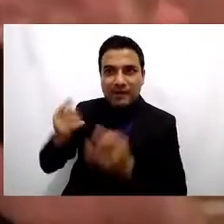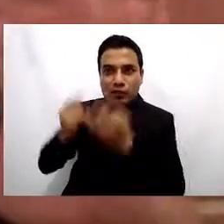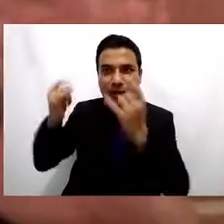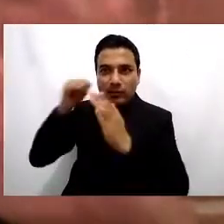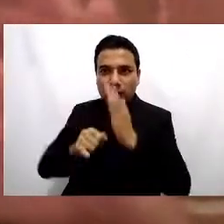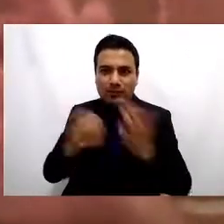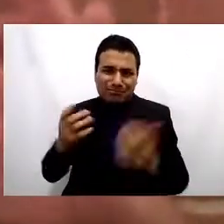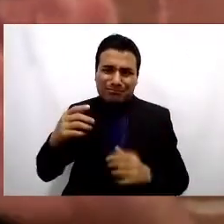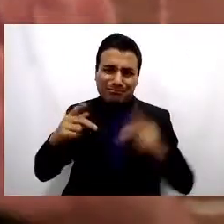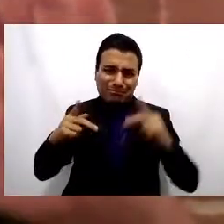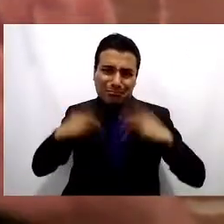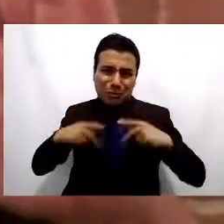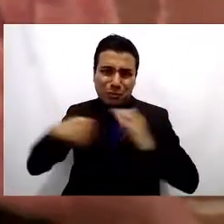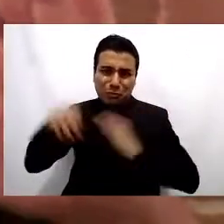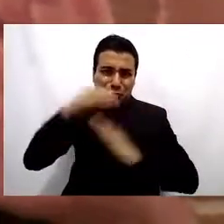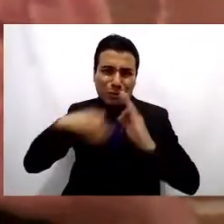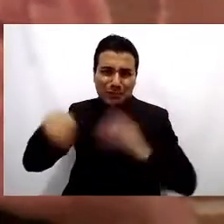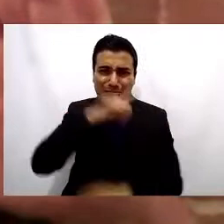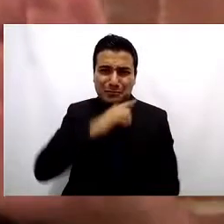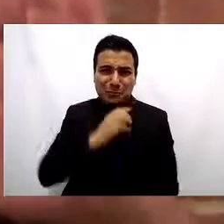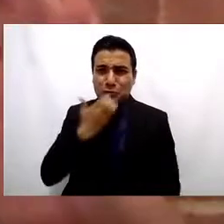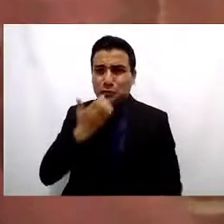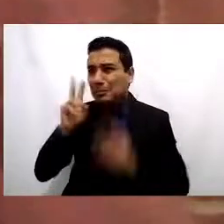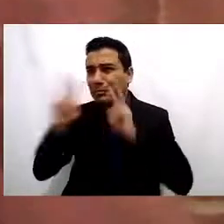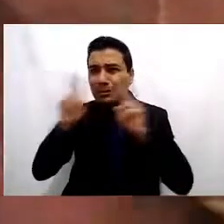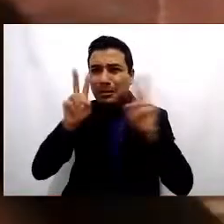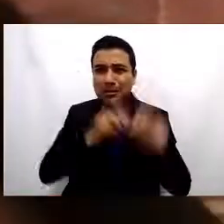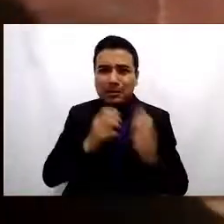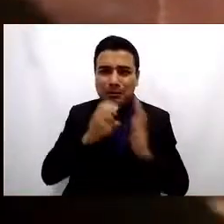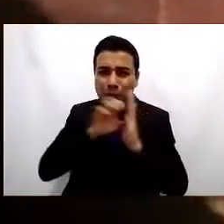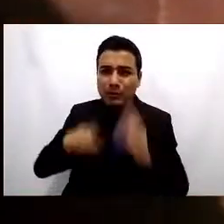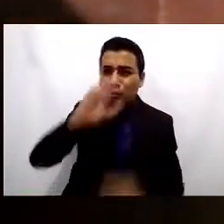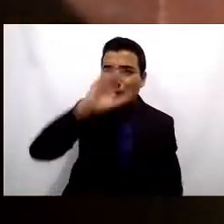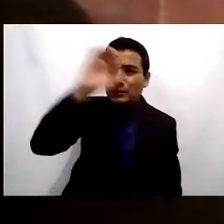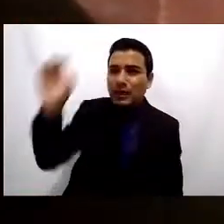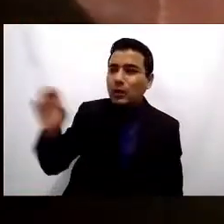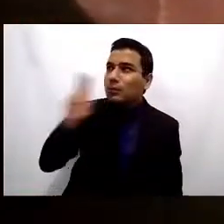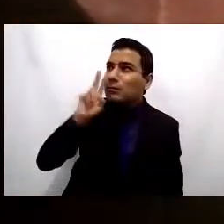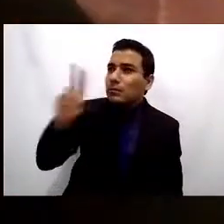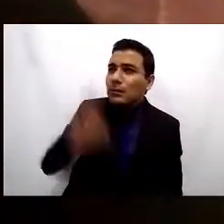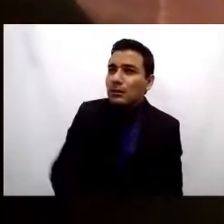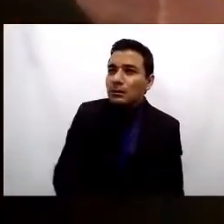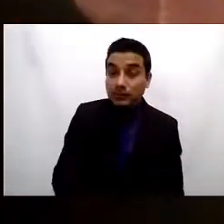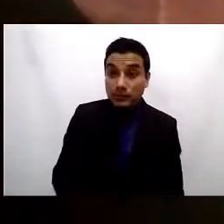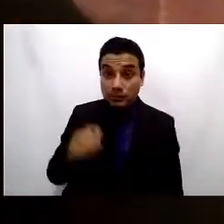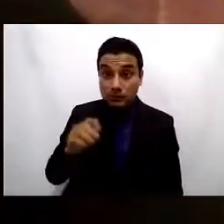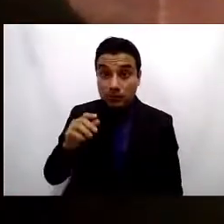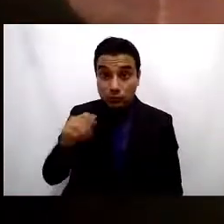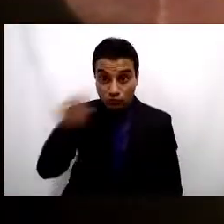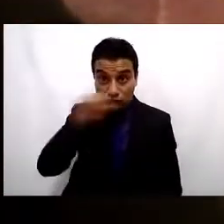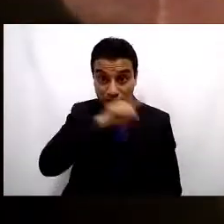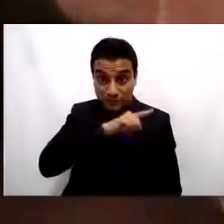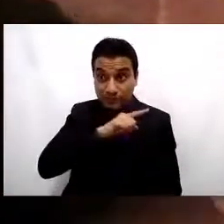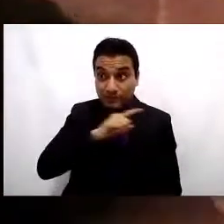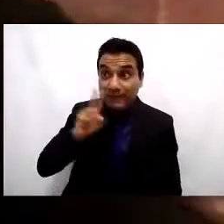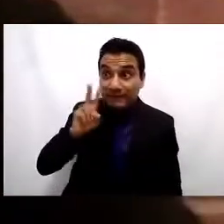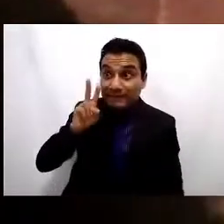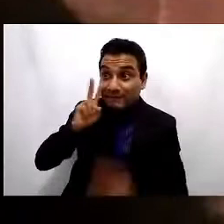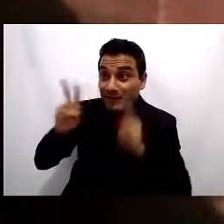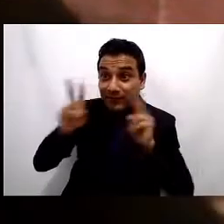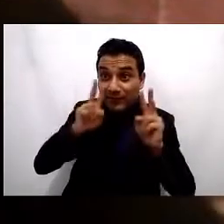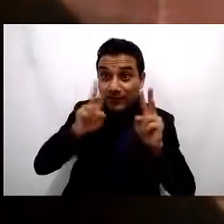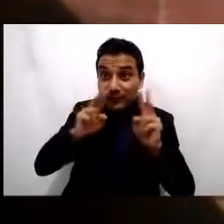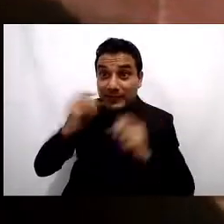todos miramos al cielo y vemos nubes. ¿Por qué no vemos historias en las imágenes? Porque no tenemos